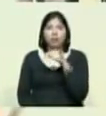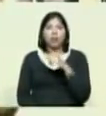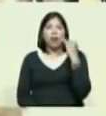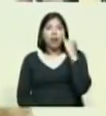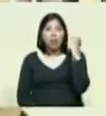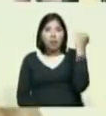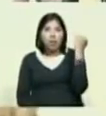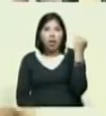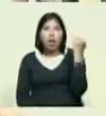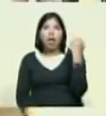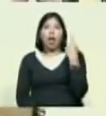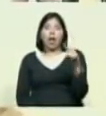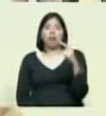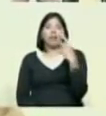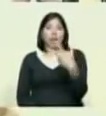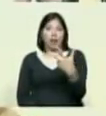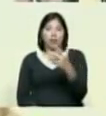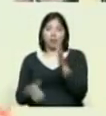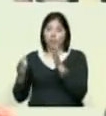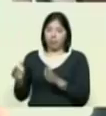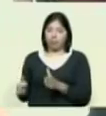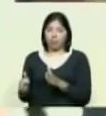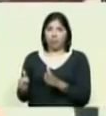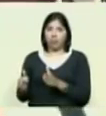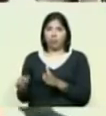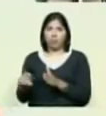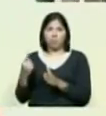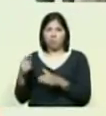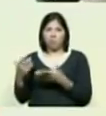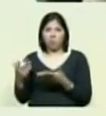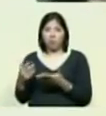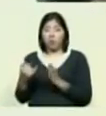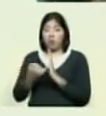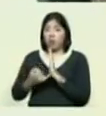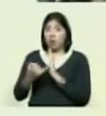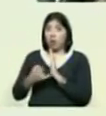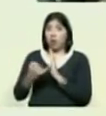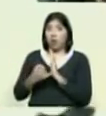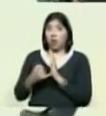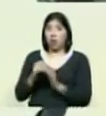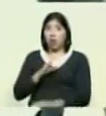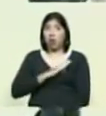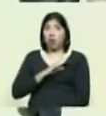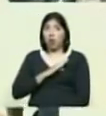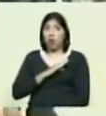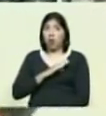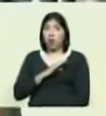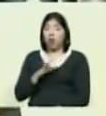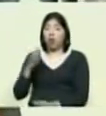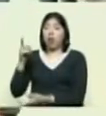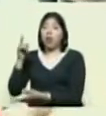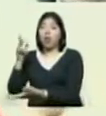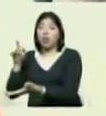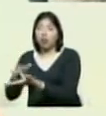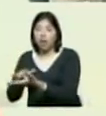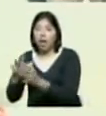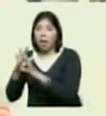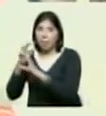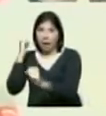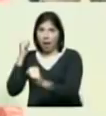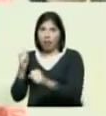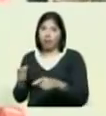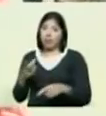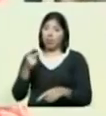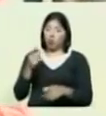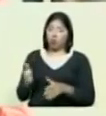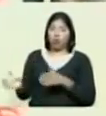cuenta con tres fases. La primera de ellas es el registro que se realiza en las embajadas. Posteriormente, la etapa logística,